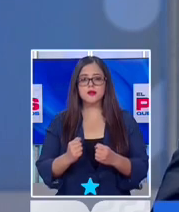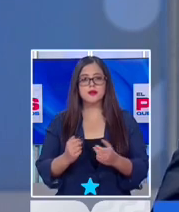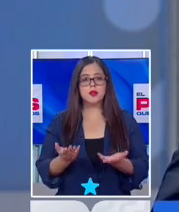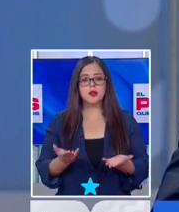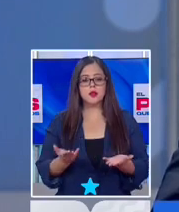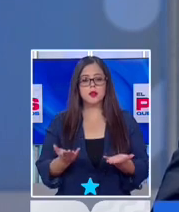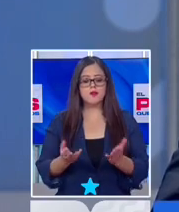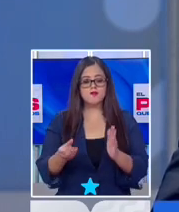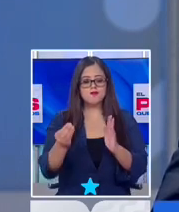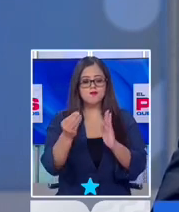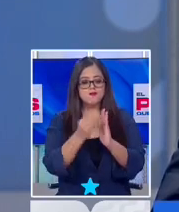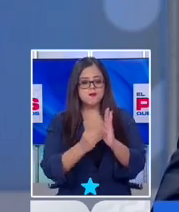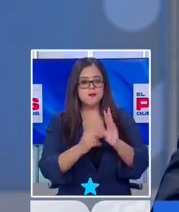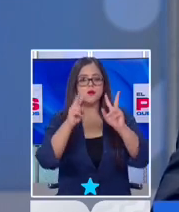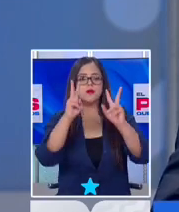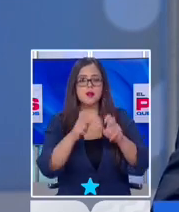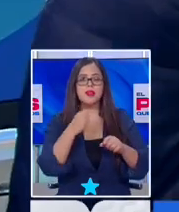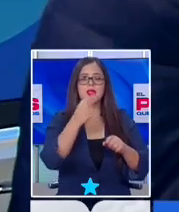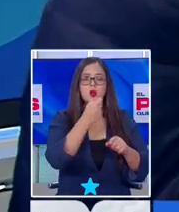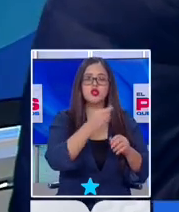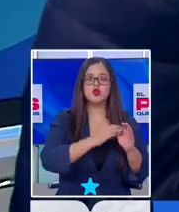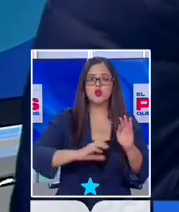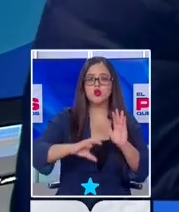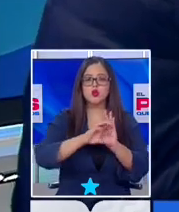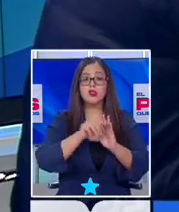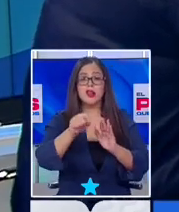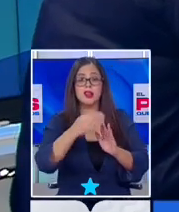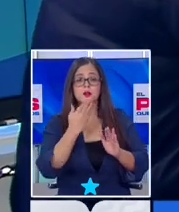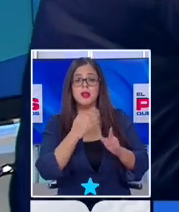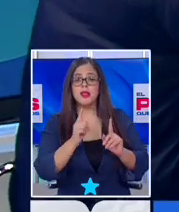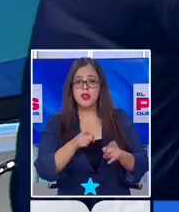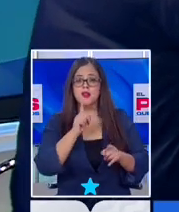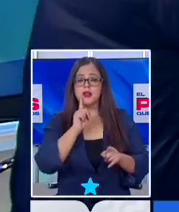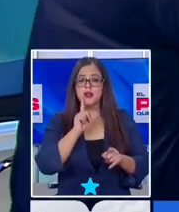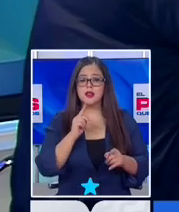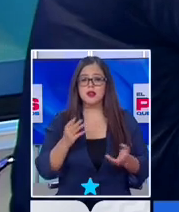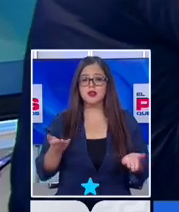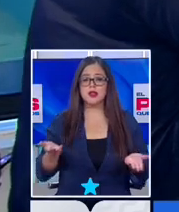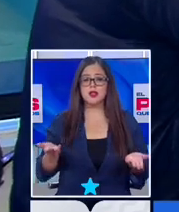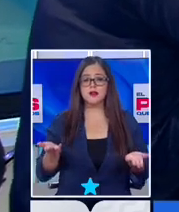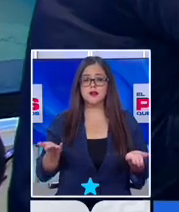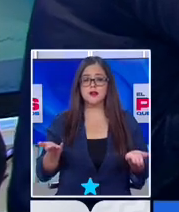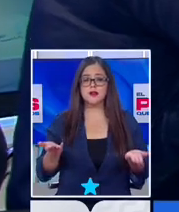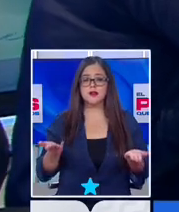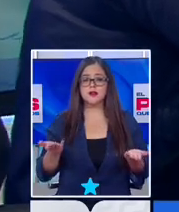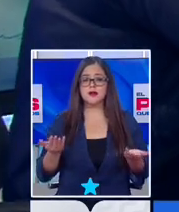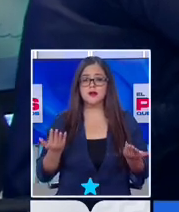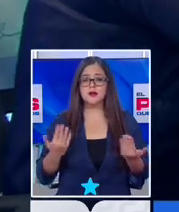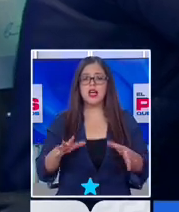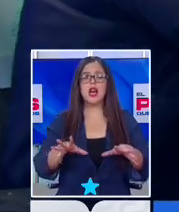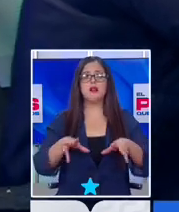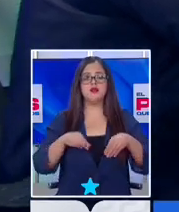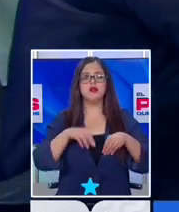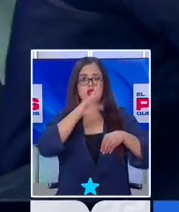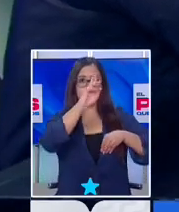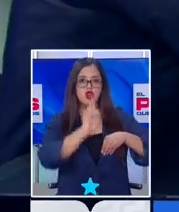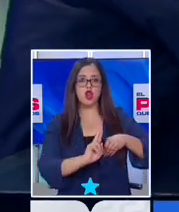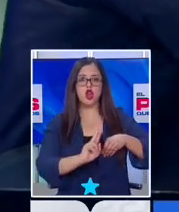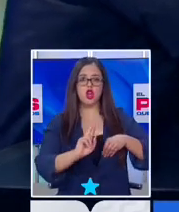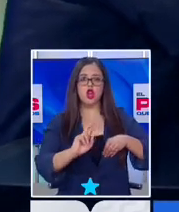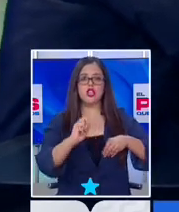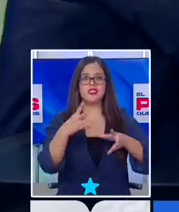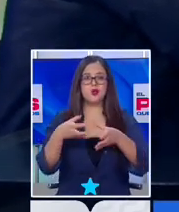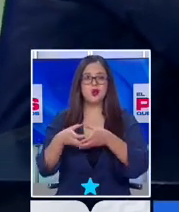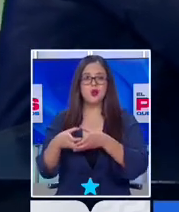establecer el tema de las acusaciones constitucionales que también debiera tener atribuciones está segunda cámara me parece